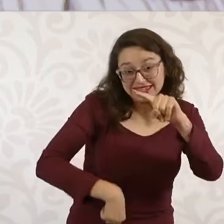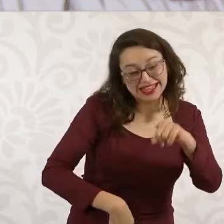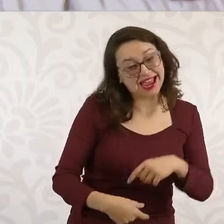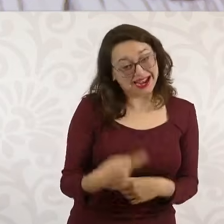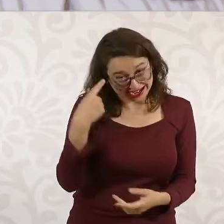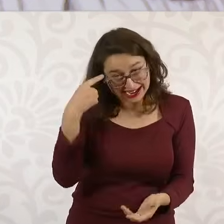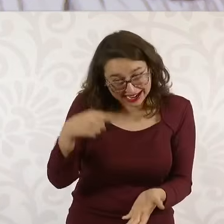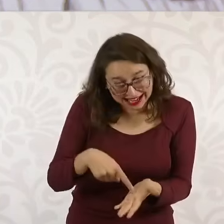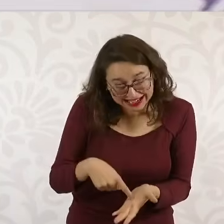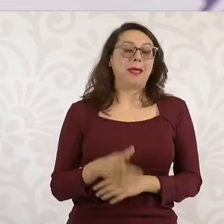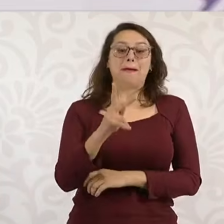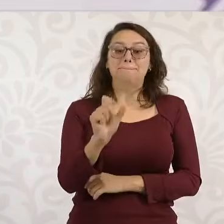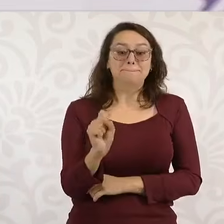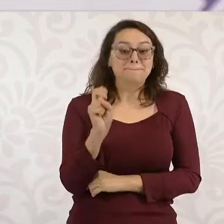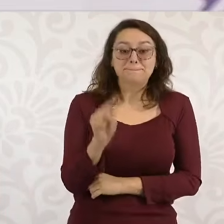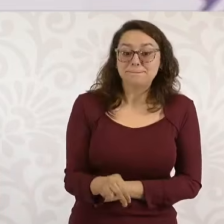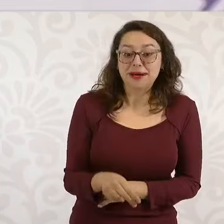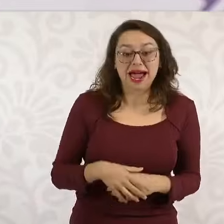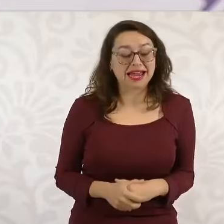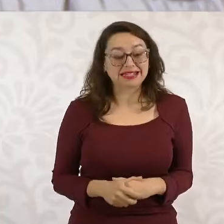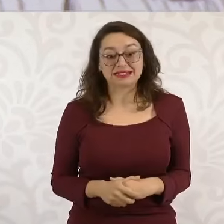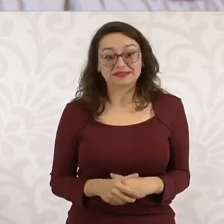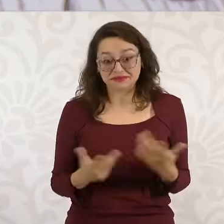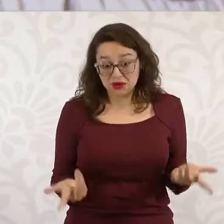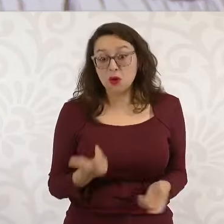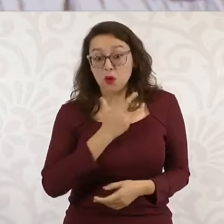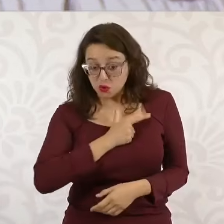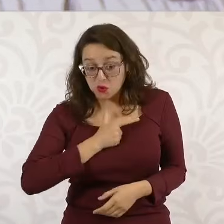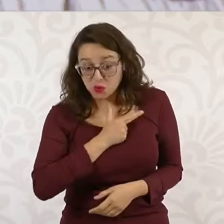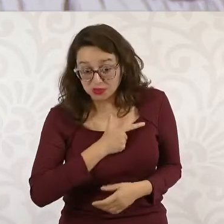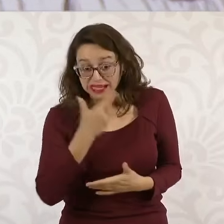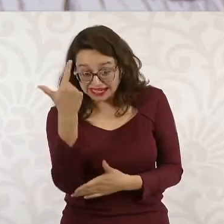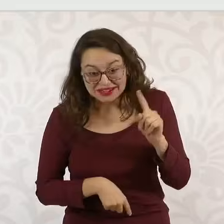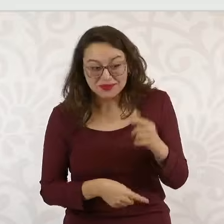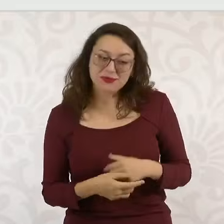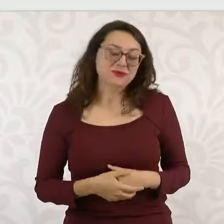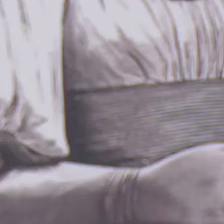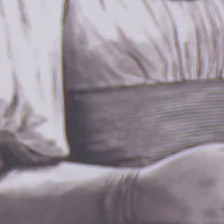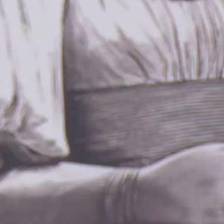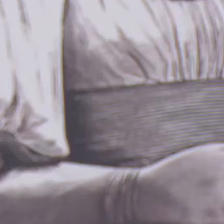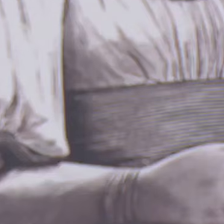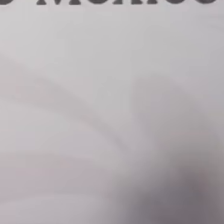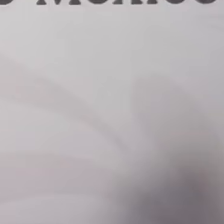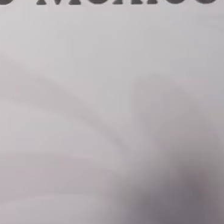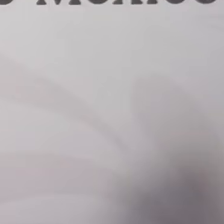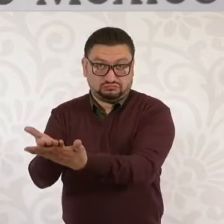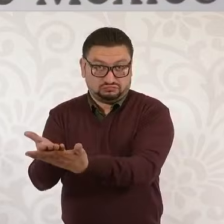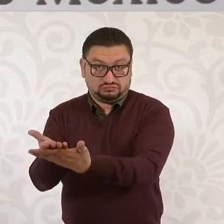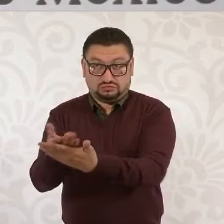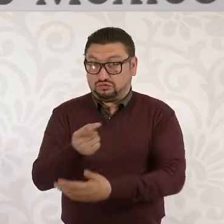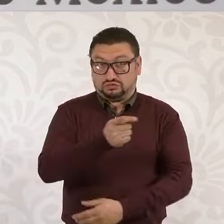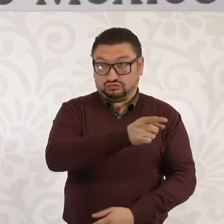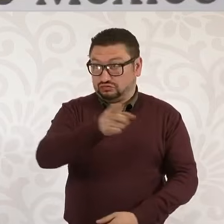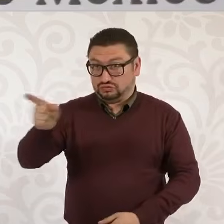Alito. ¿Ustedes creen que el PAN, Anaya, esté de acuerdo con que le quiten la lista pluri? No. Quien la quiera apoyar bien,